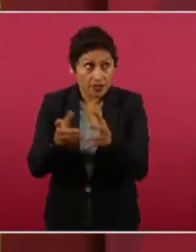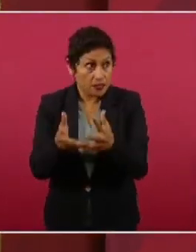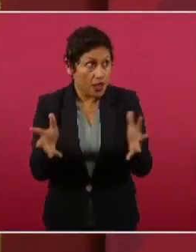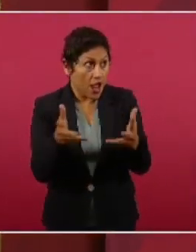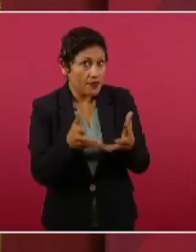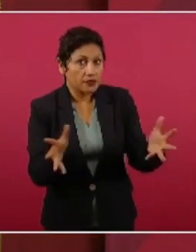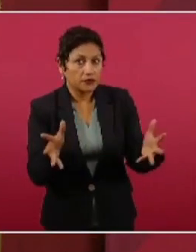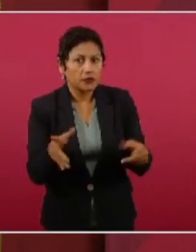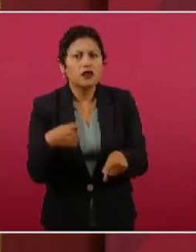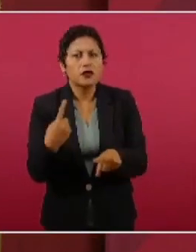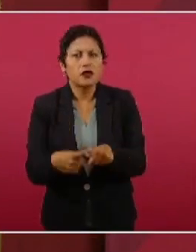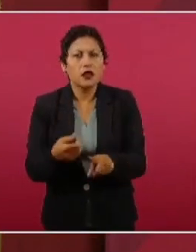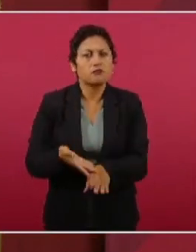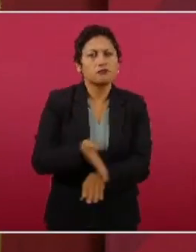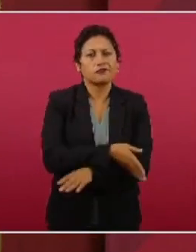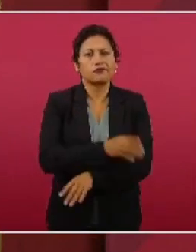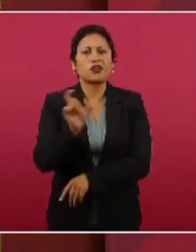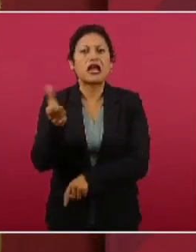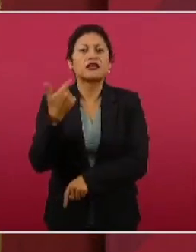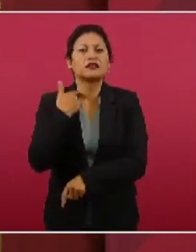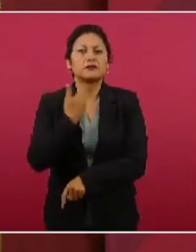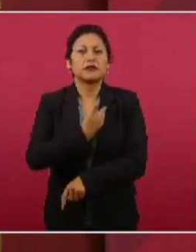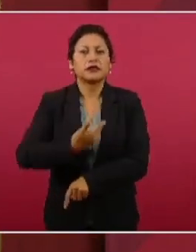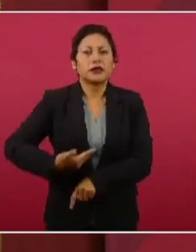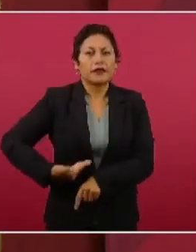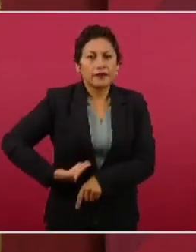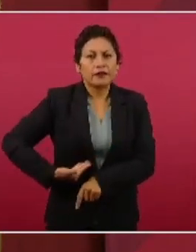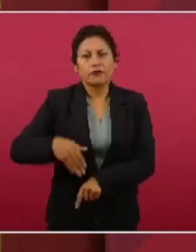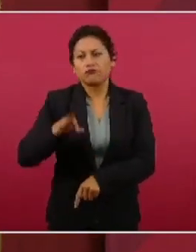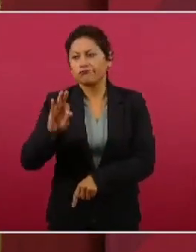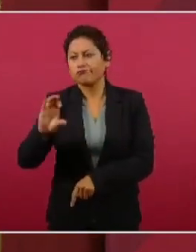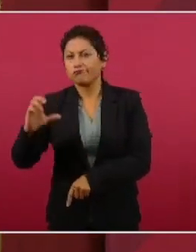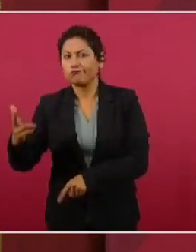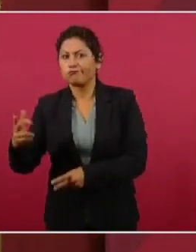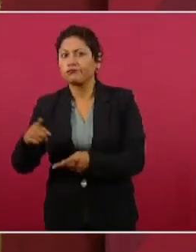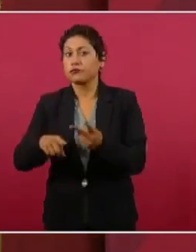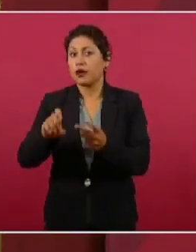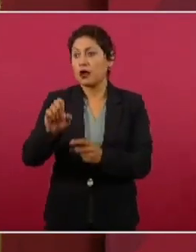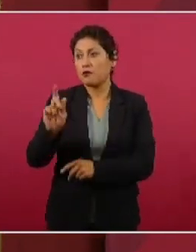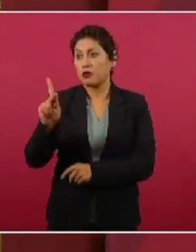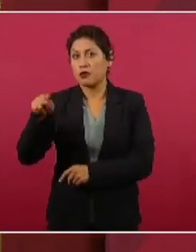Calderón y el presidente Peña?